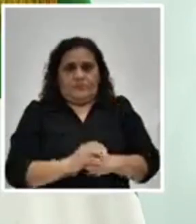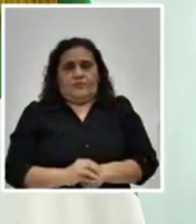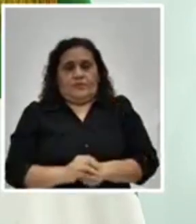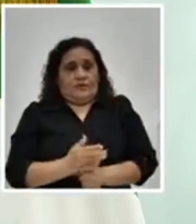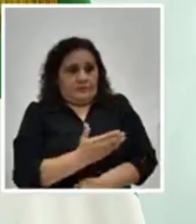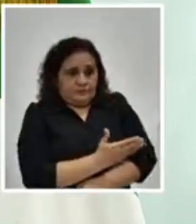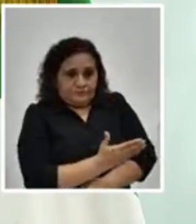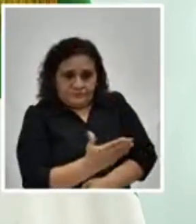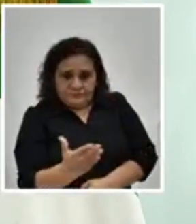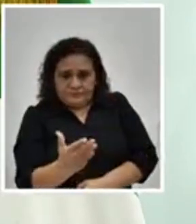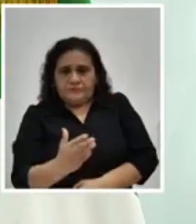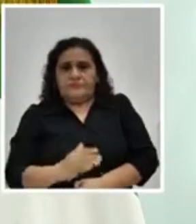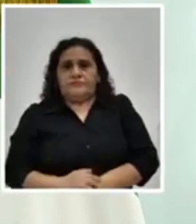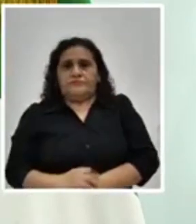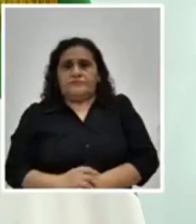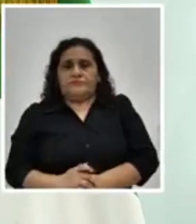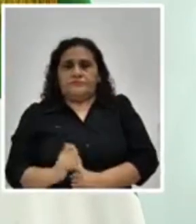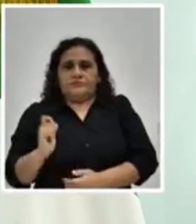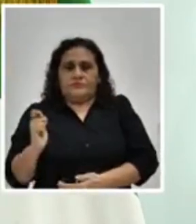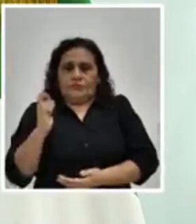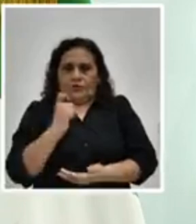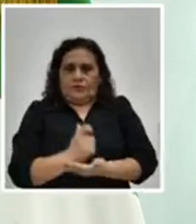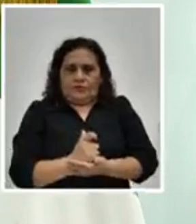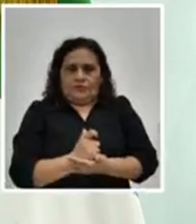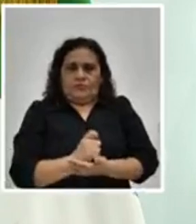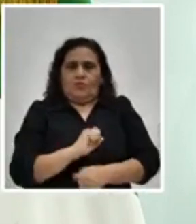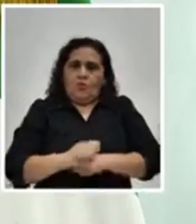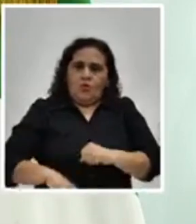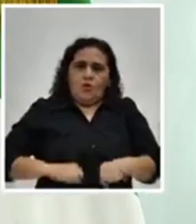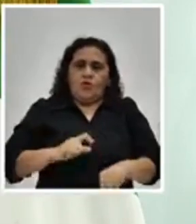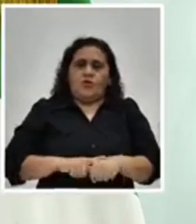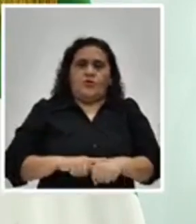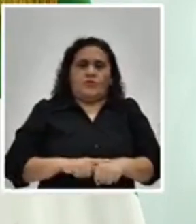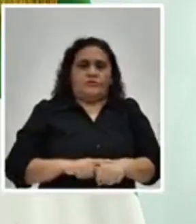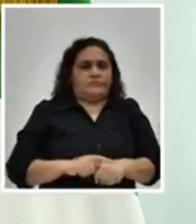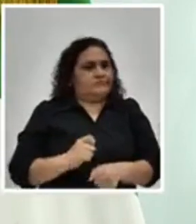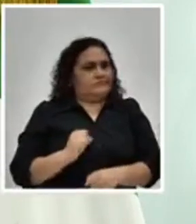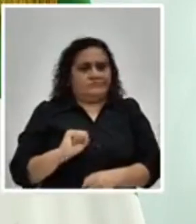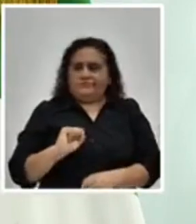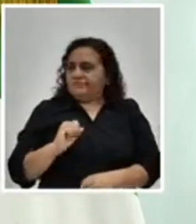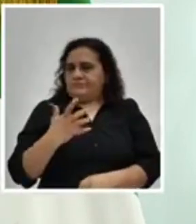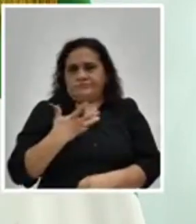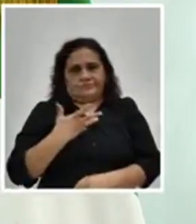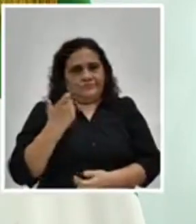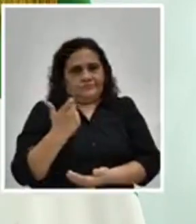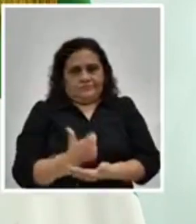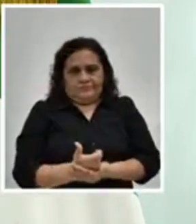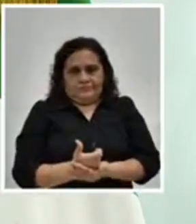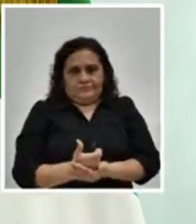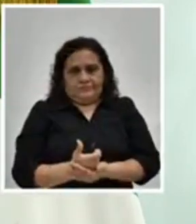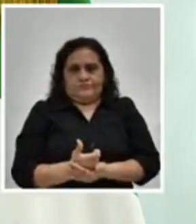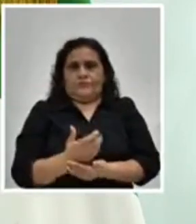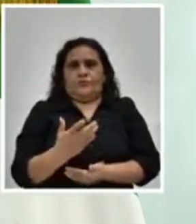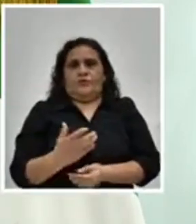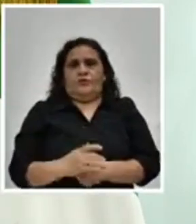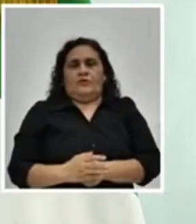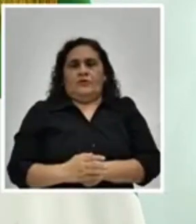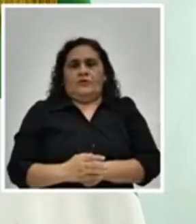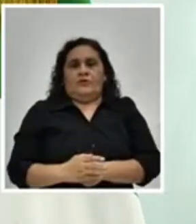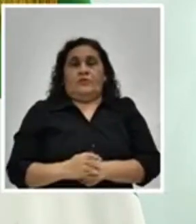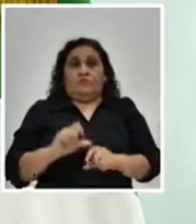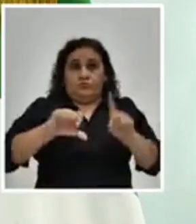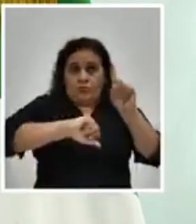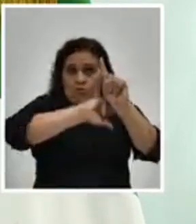población con recursos socioeconómicos bajos, acordes con las iniciativas nacionales, estatales